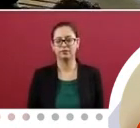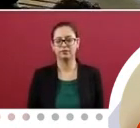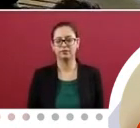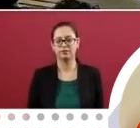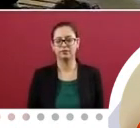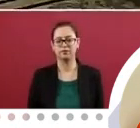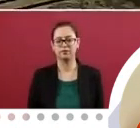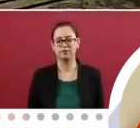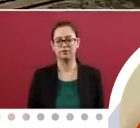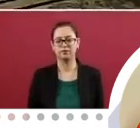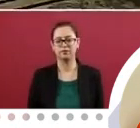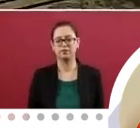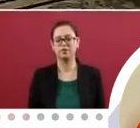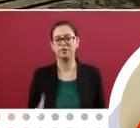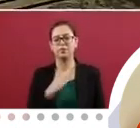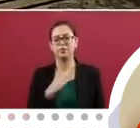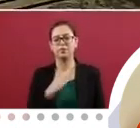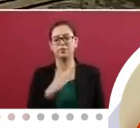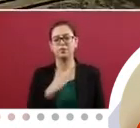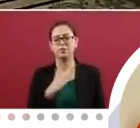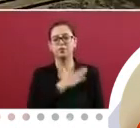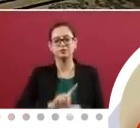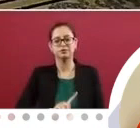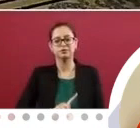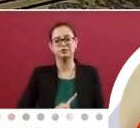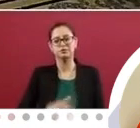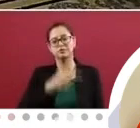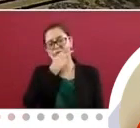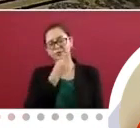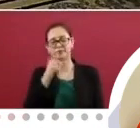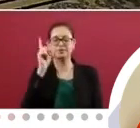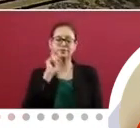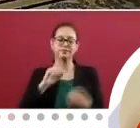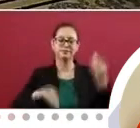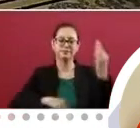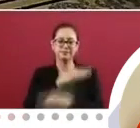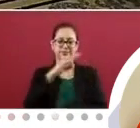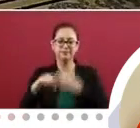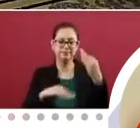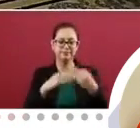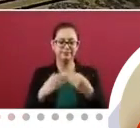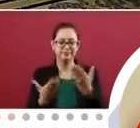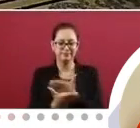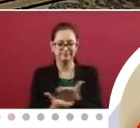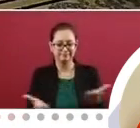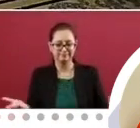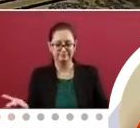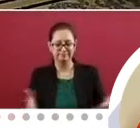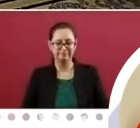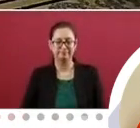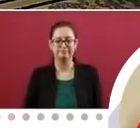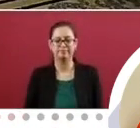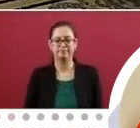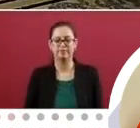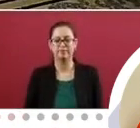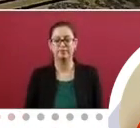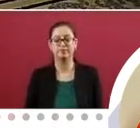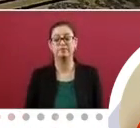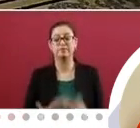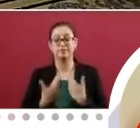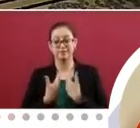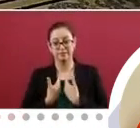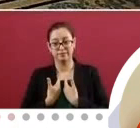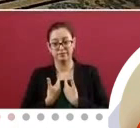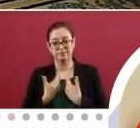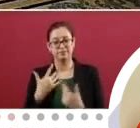esta suspensión, digamos, esta cancelación significa un retraso mayor para la elaboración